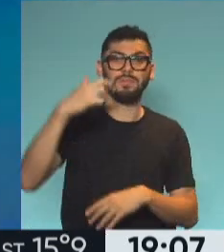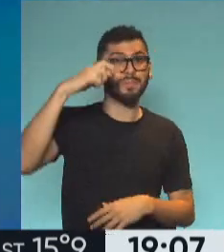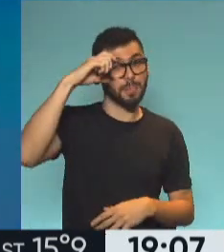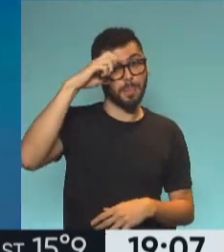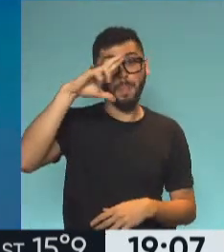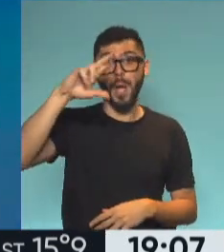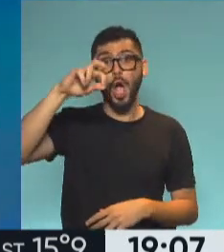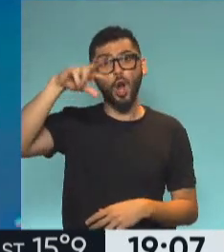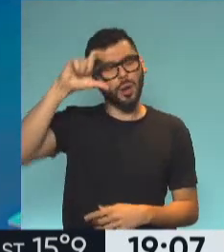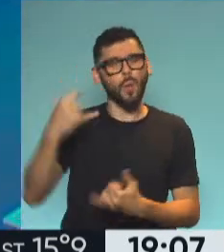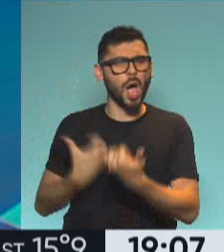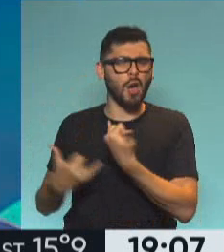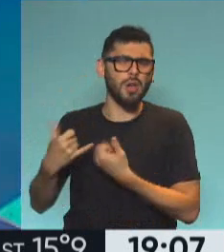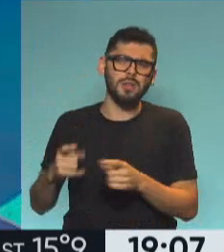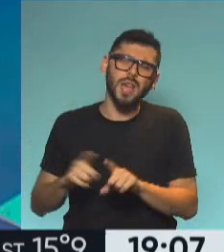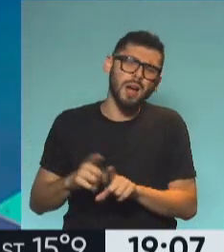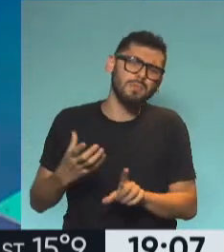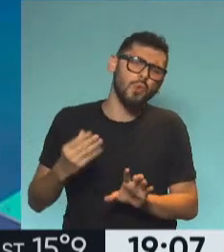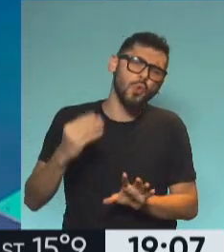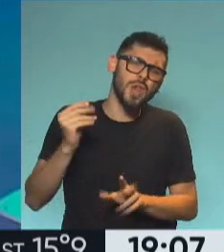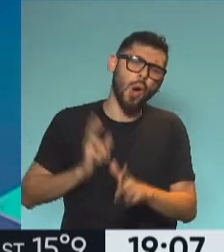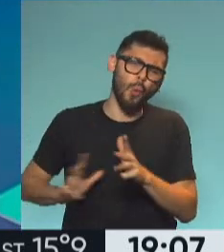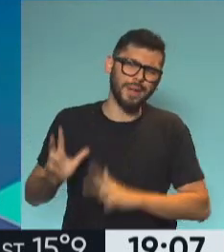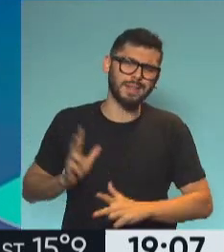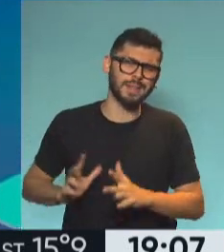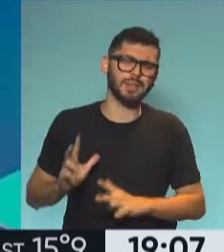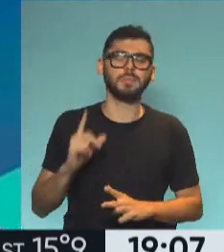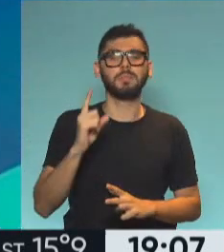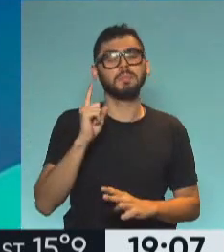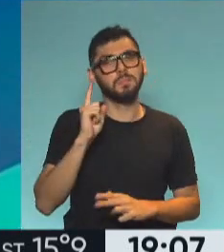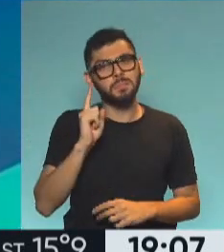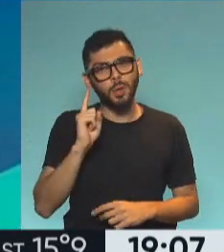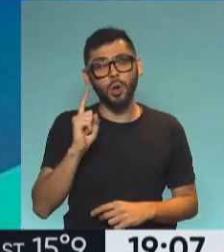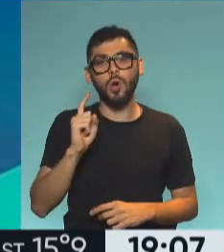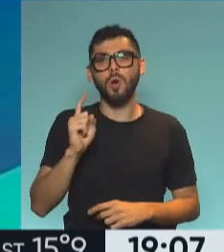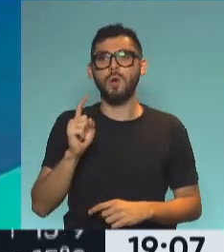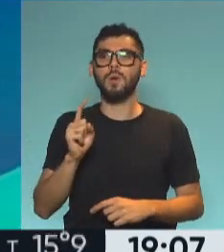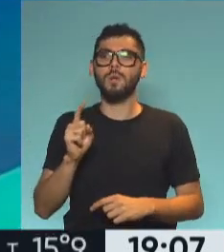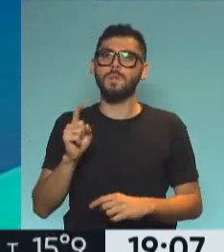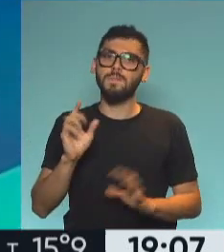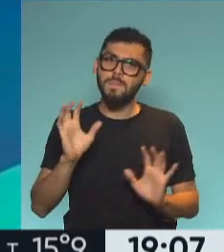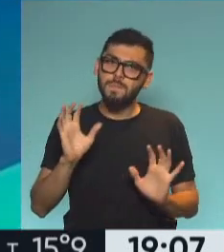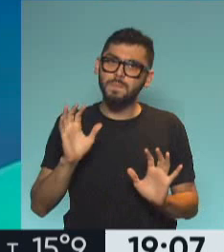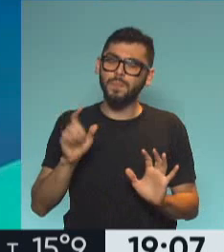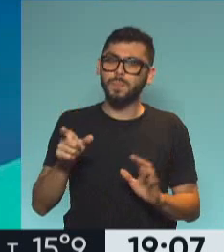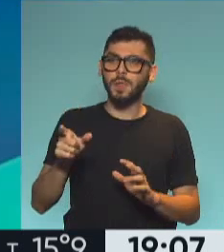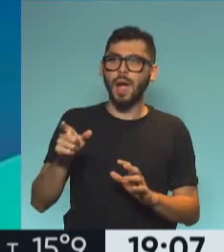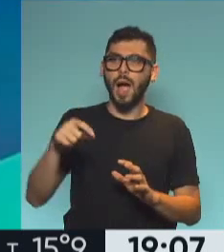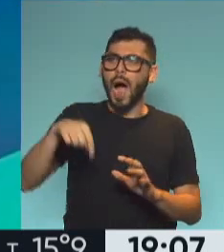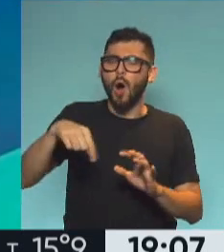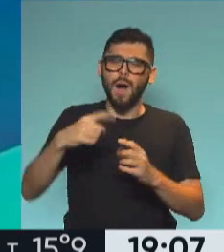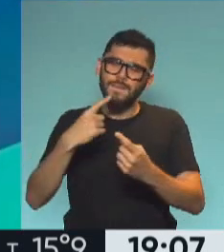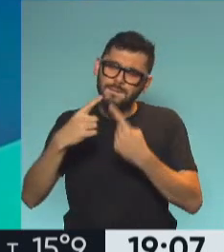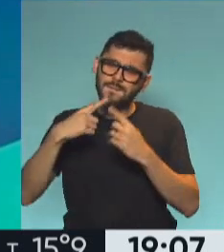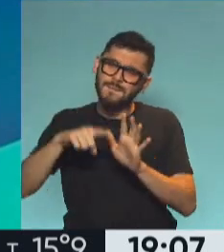que ya nos ha dicho varias veces el doctor, pero quizás entendiendo que aquí puede haber un punto para analizar con él. Hay